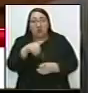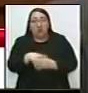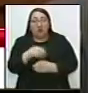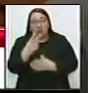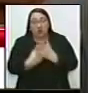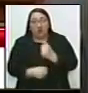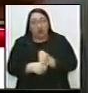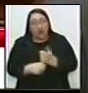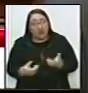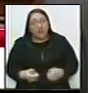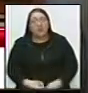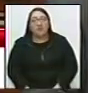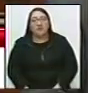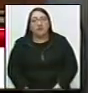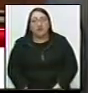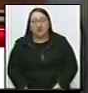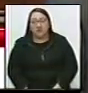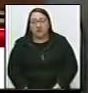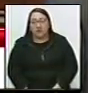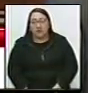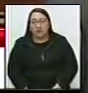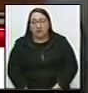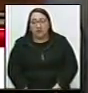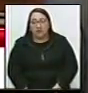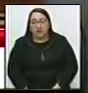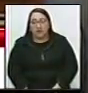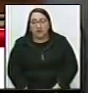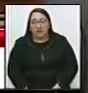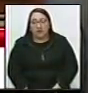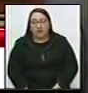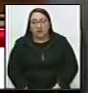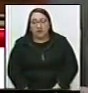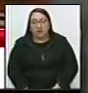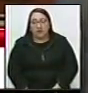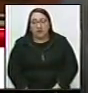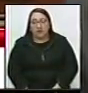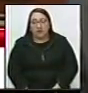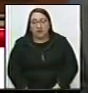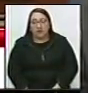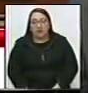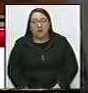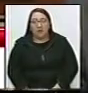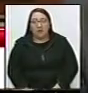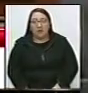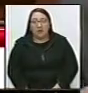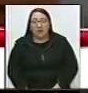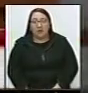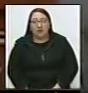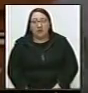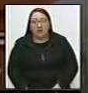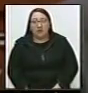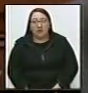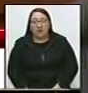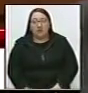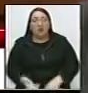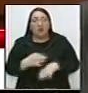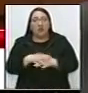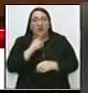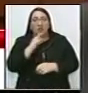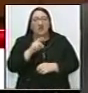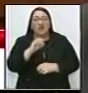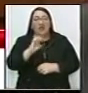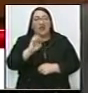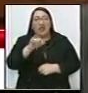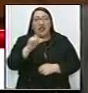confianza, señalando que son sobre la base de los llamados ejes que están plasmados